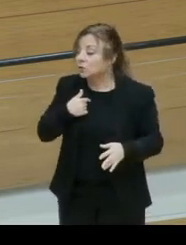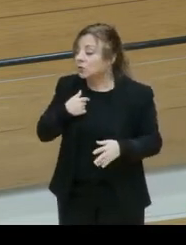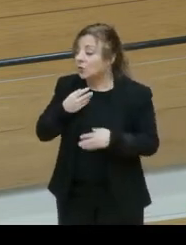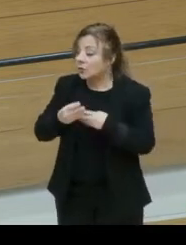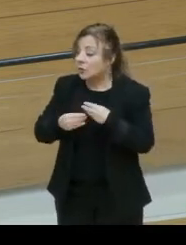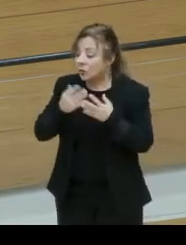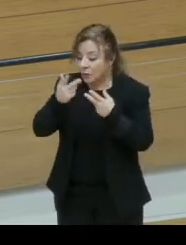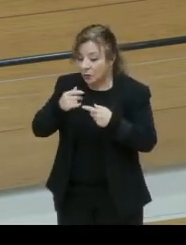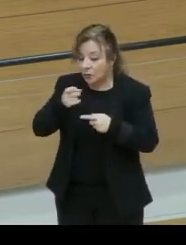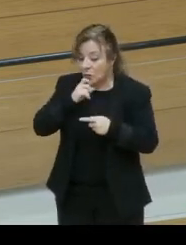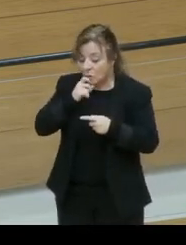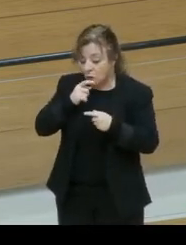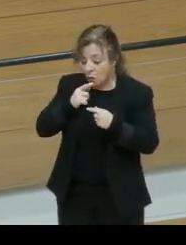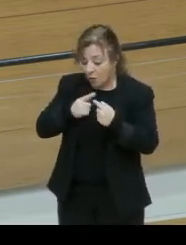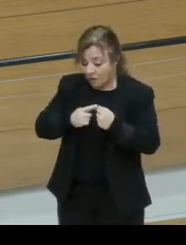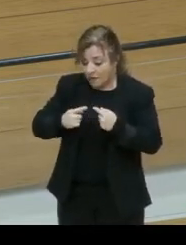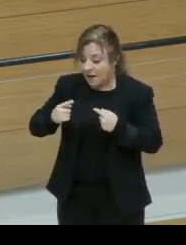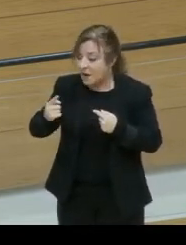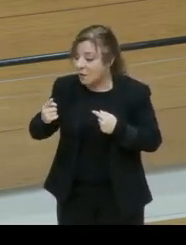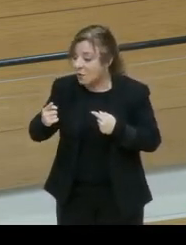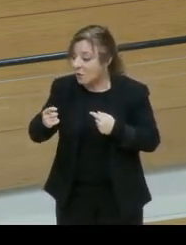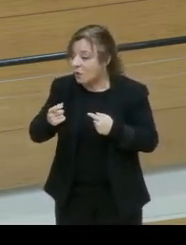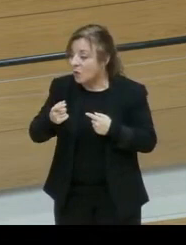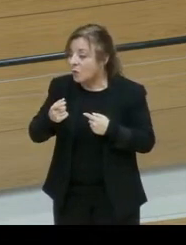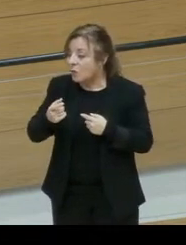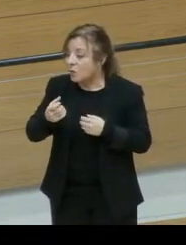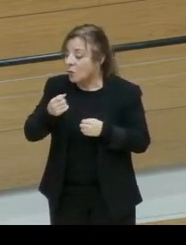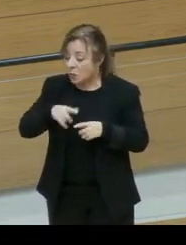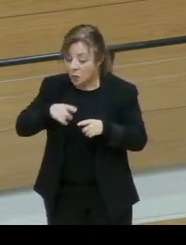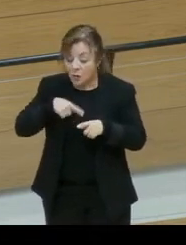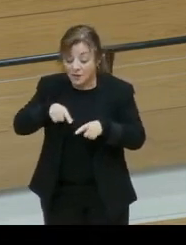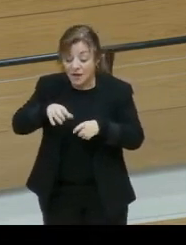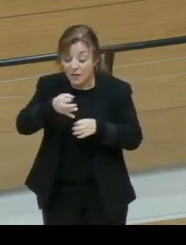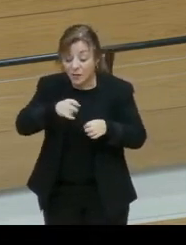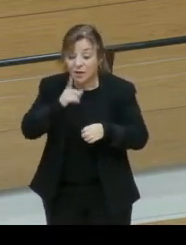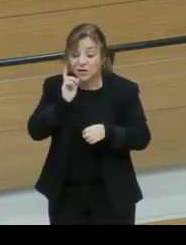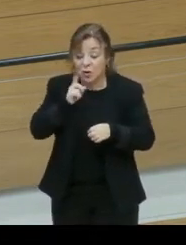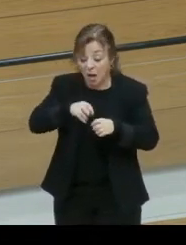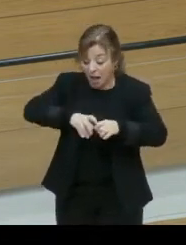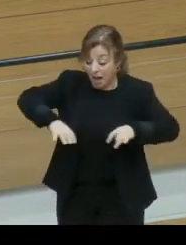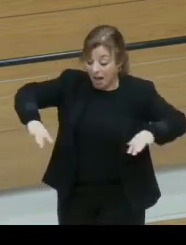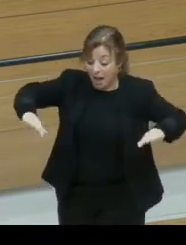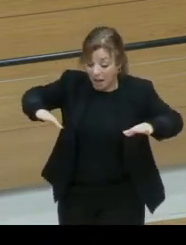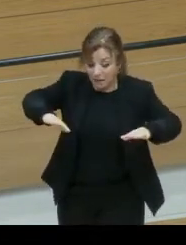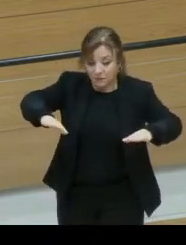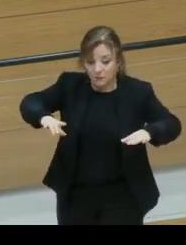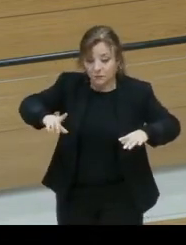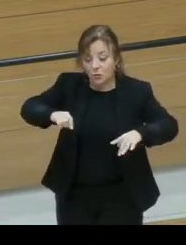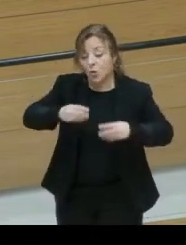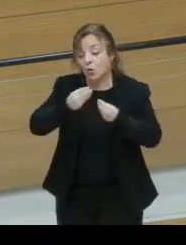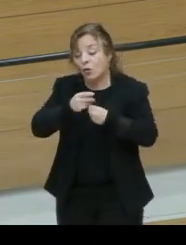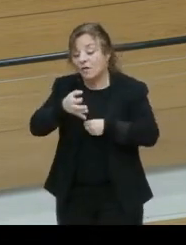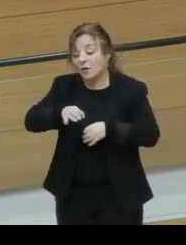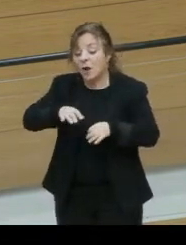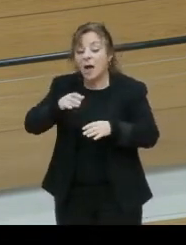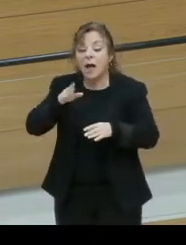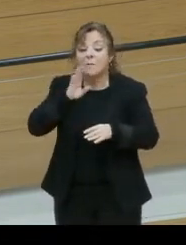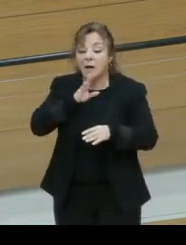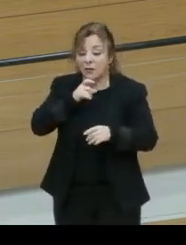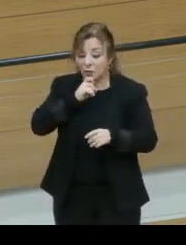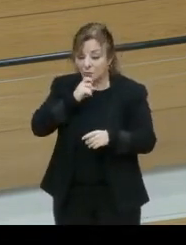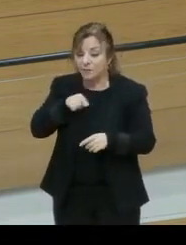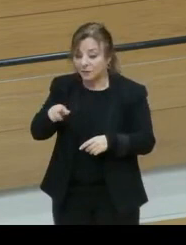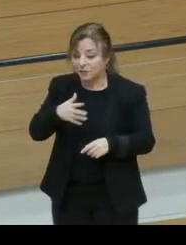es cómo de lejos o cuánta área migra esa célula sola o sí. en compañía de la célula madre. A eso es lo que yo